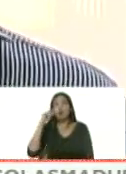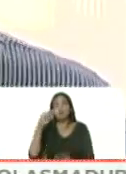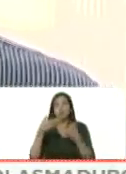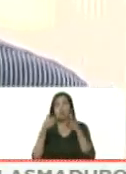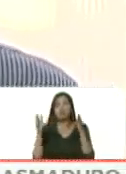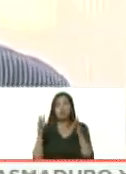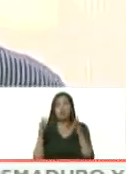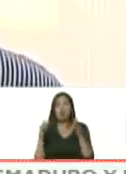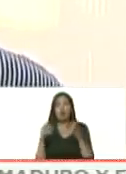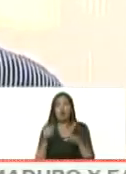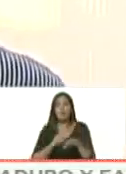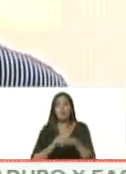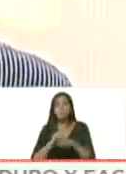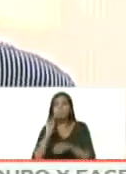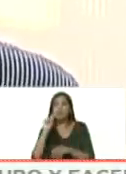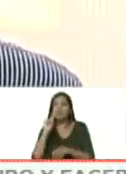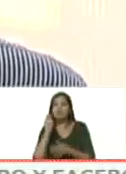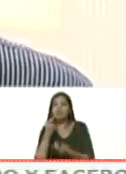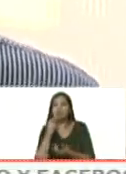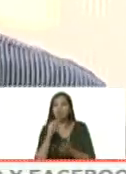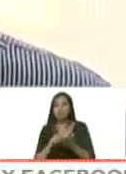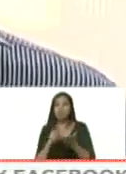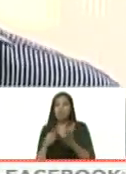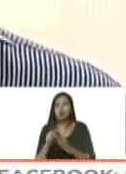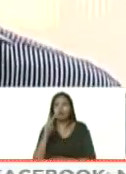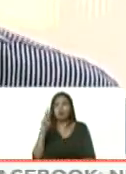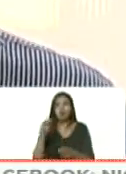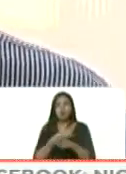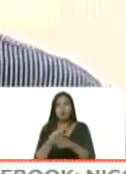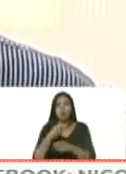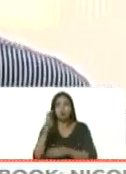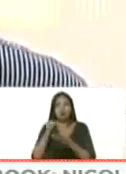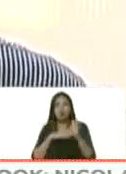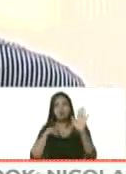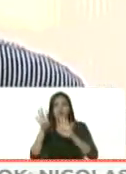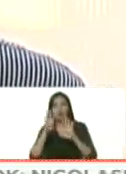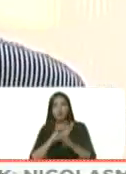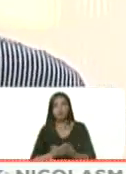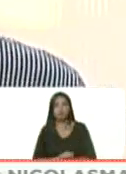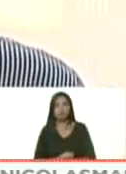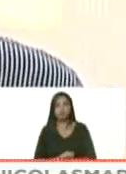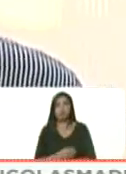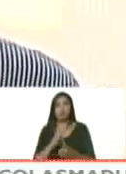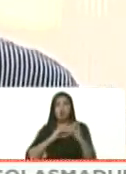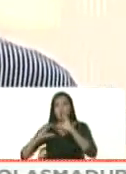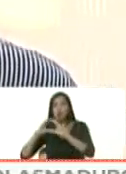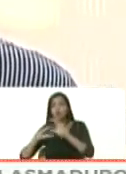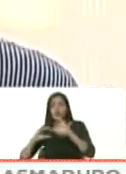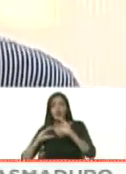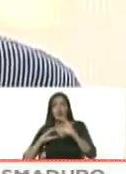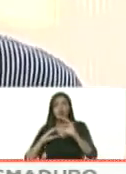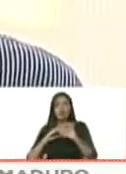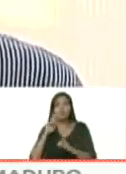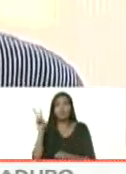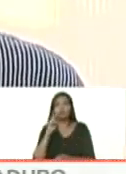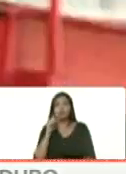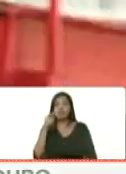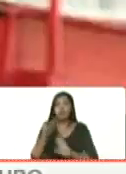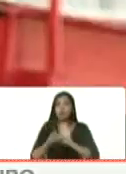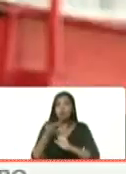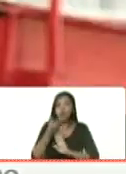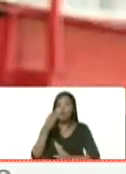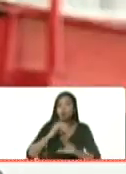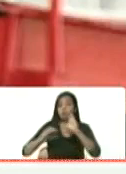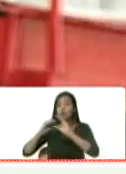publicado hace unos pocos minutos, fechado 2 de agosto de 2019, comunicado sobre Venezuela. Es muy importante este